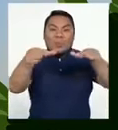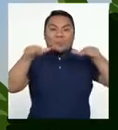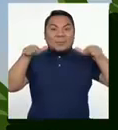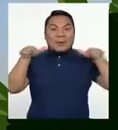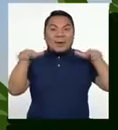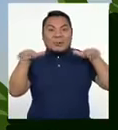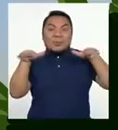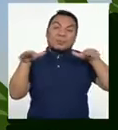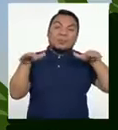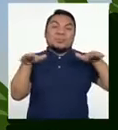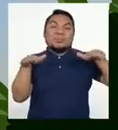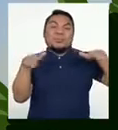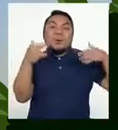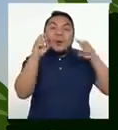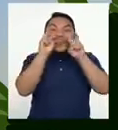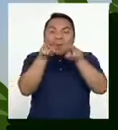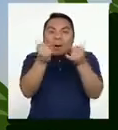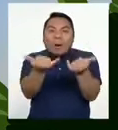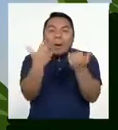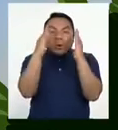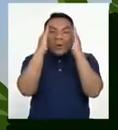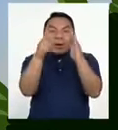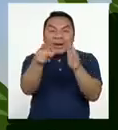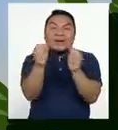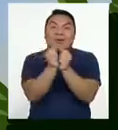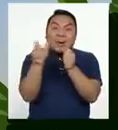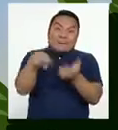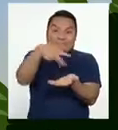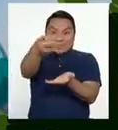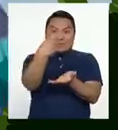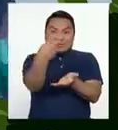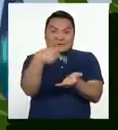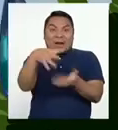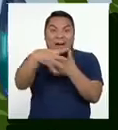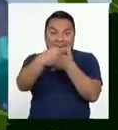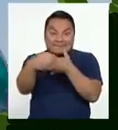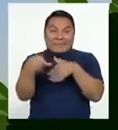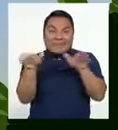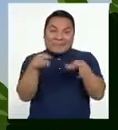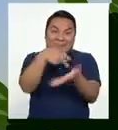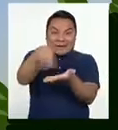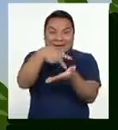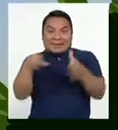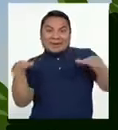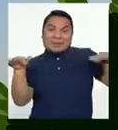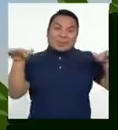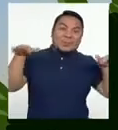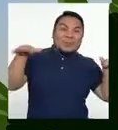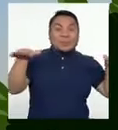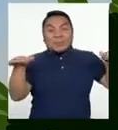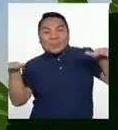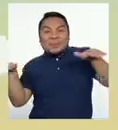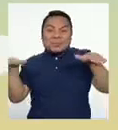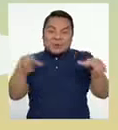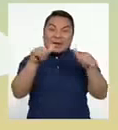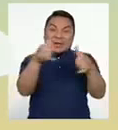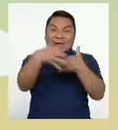atrás. Pon atención y baila como él. ¡Eso es! ¡Qué